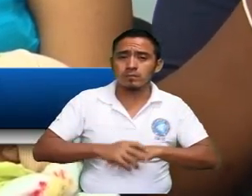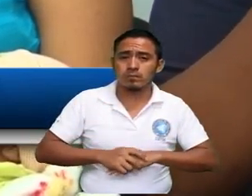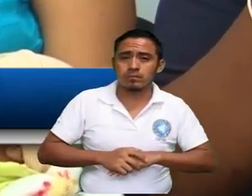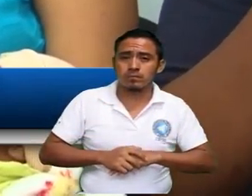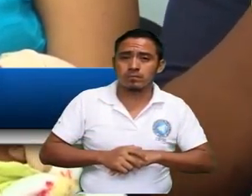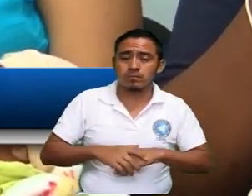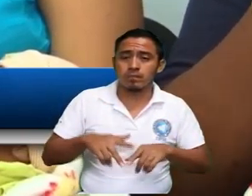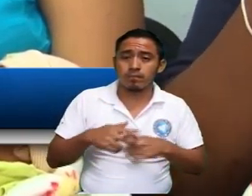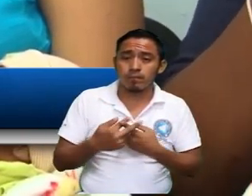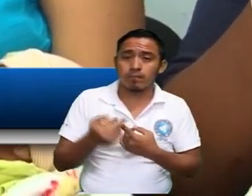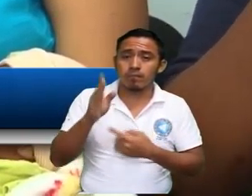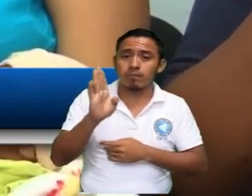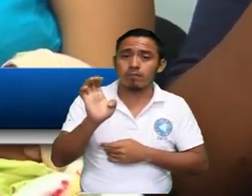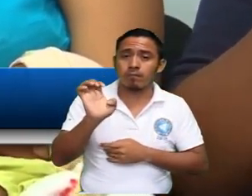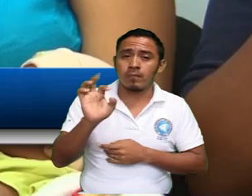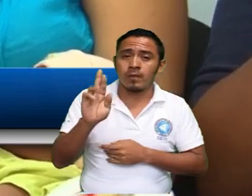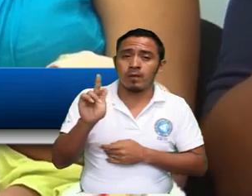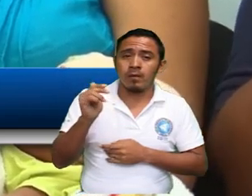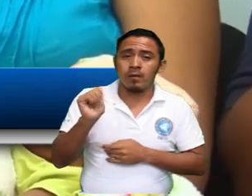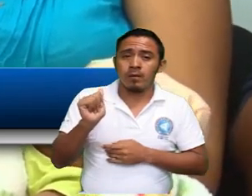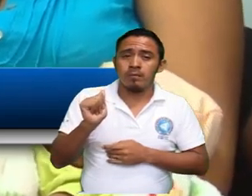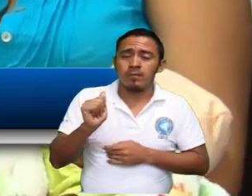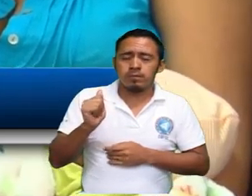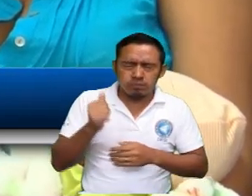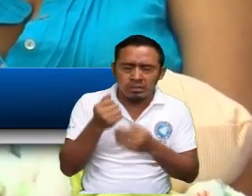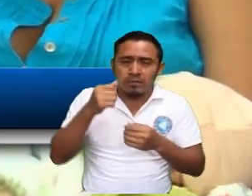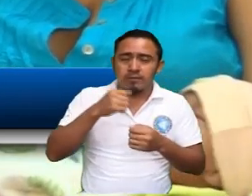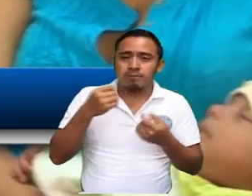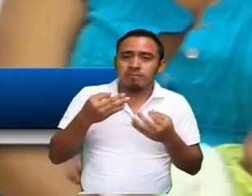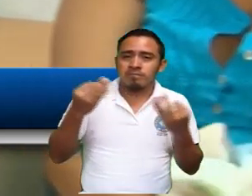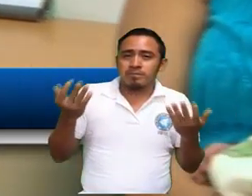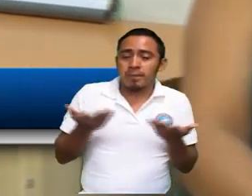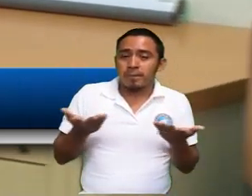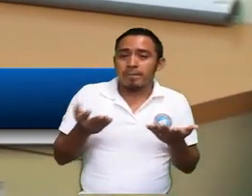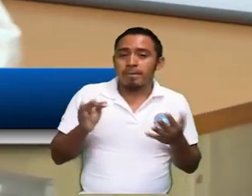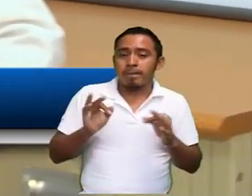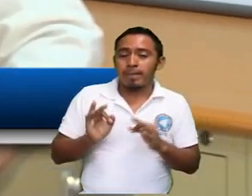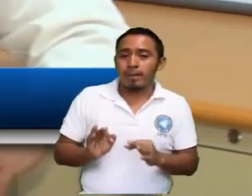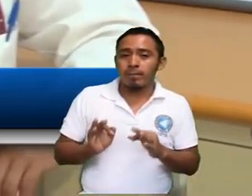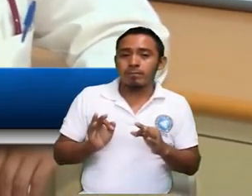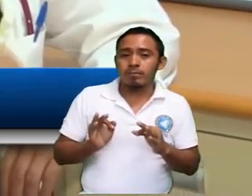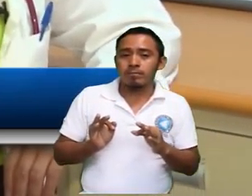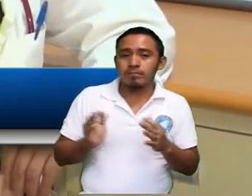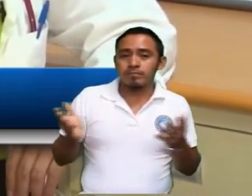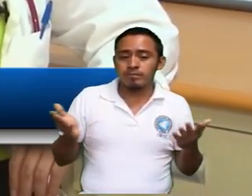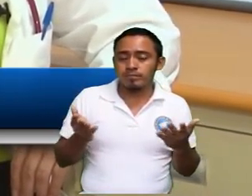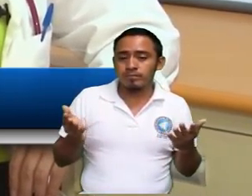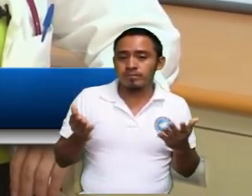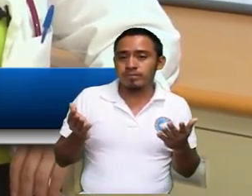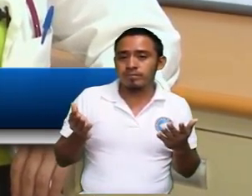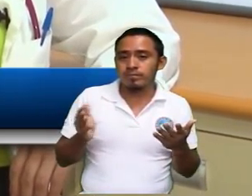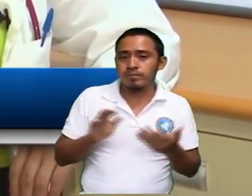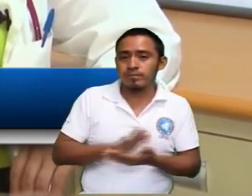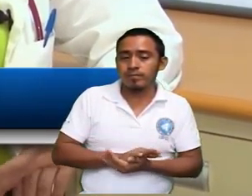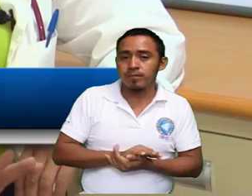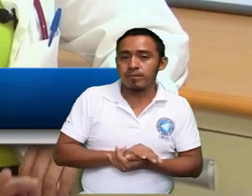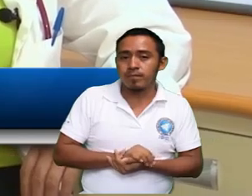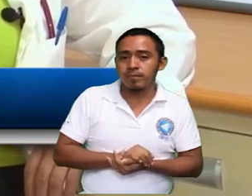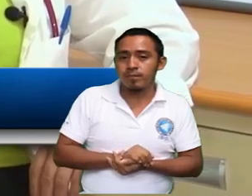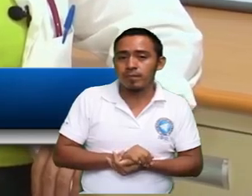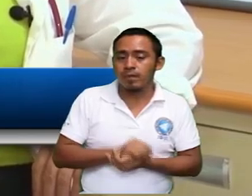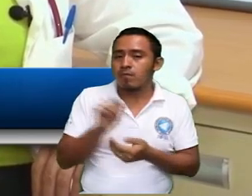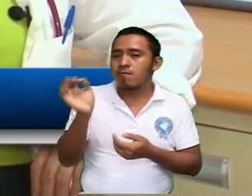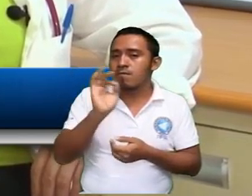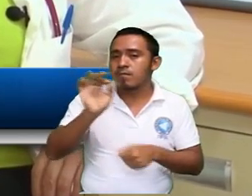Berta Calderón, pero ahorita ya lo tiene todo el país. Se creó una norma para el seguimiento de este tipo de niños. Y es